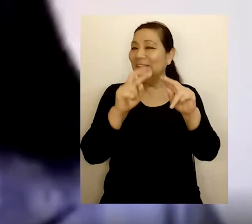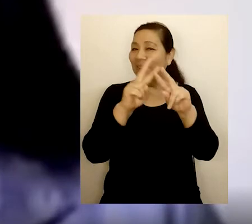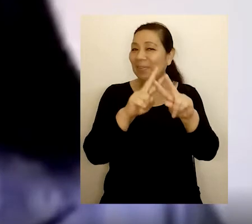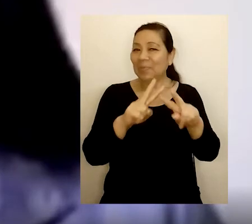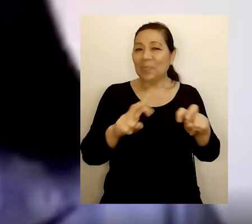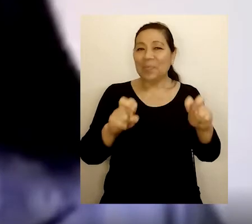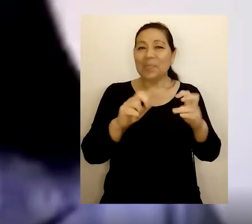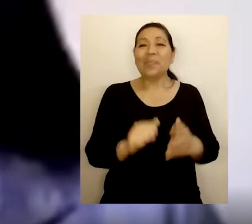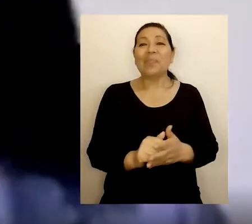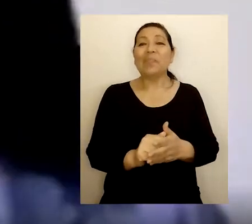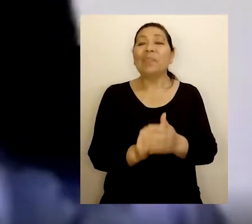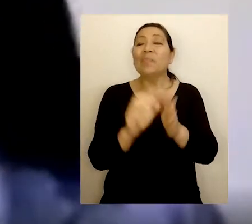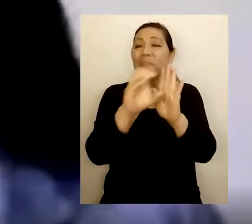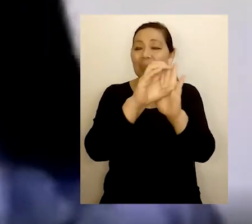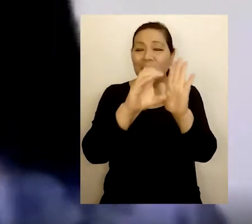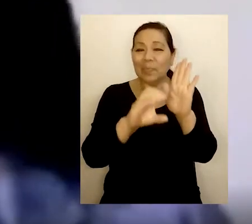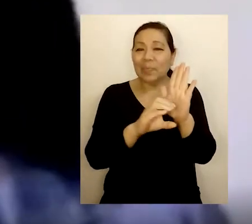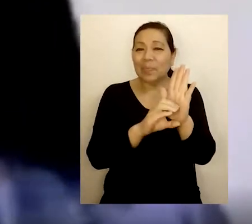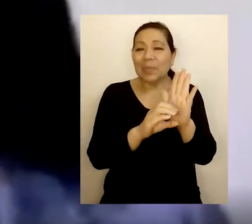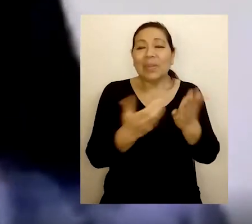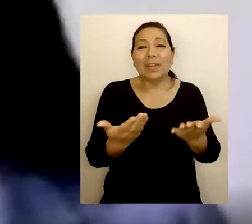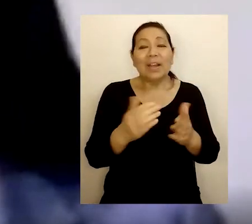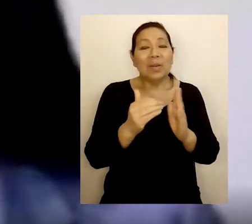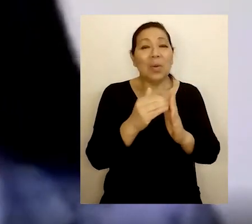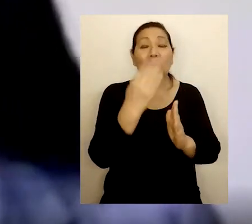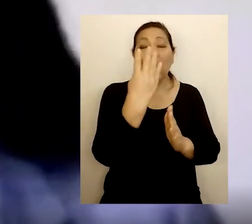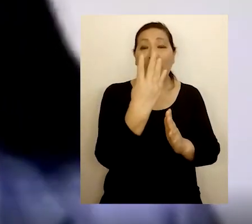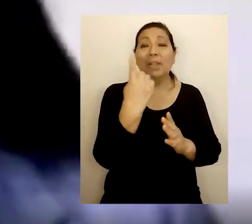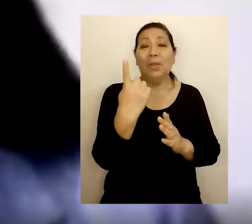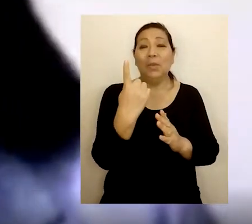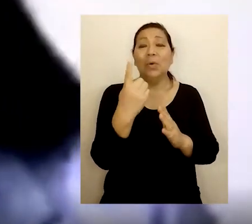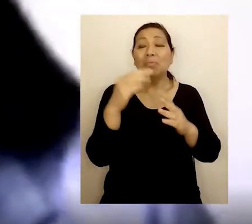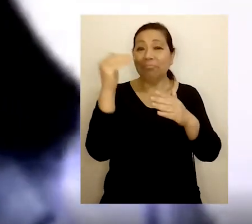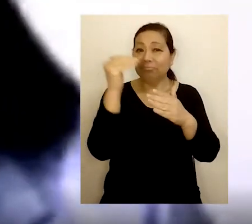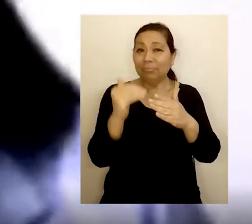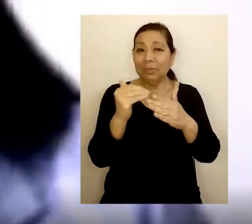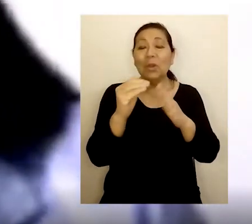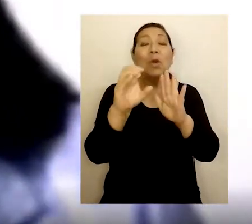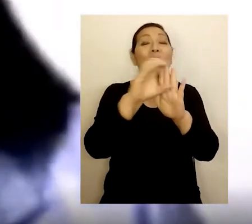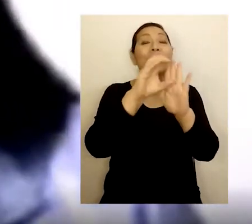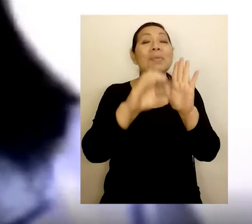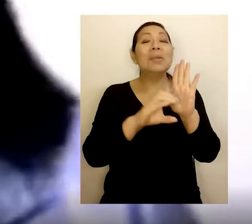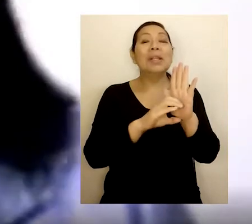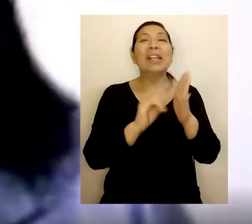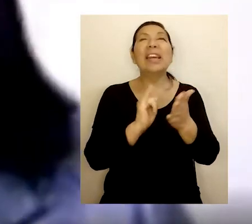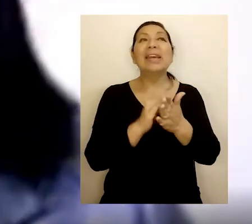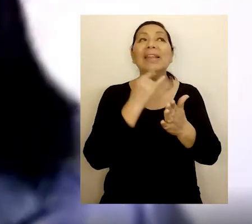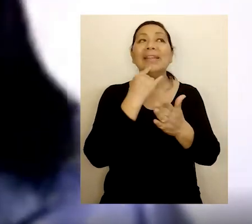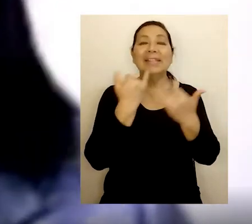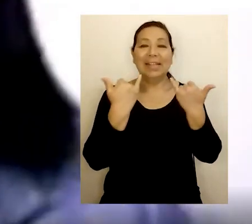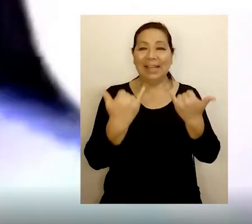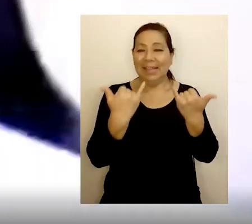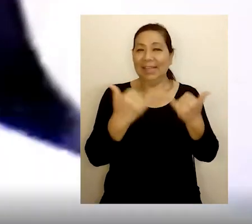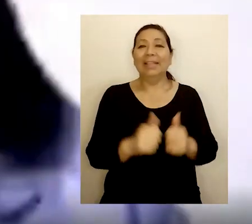análisis constitucional del artículo 41, segundo párrafo de la Constitución. ¿Qué dice